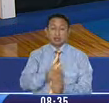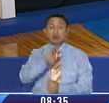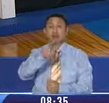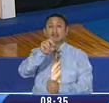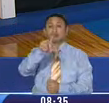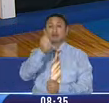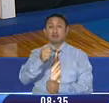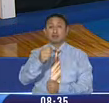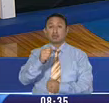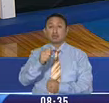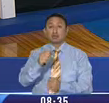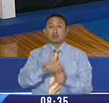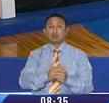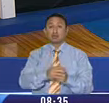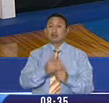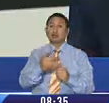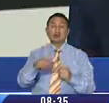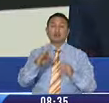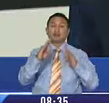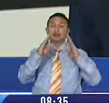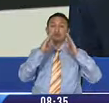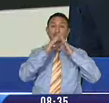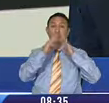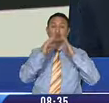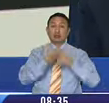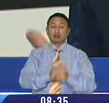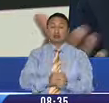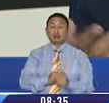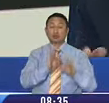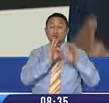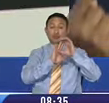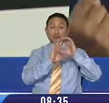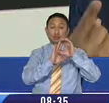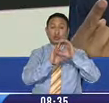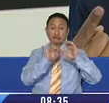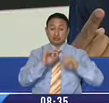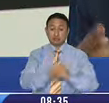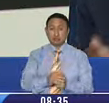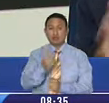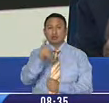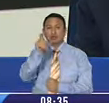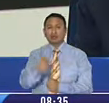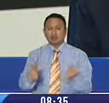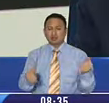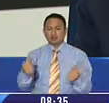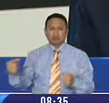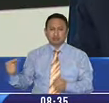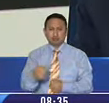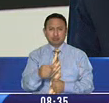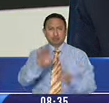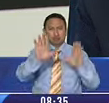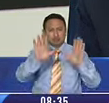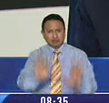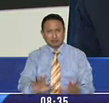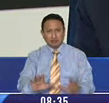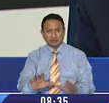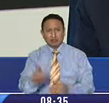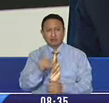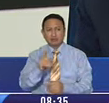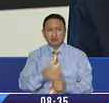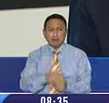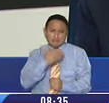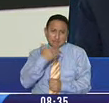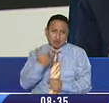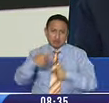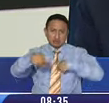los Chillos, de Tumbaco, Cumbayá, que vienen acá con una sola persona. Esto se tiene que evitar generando un